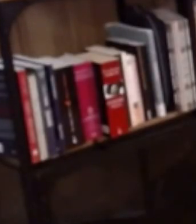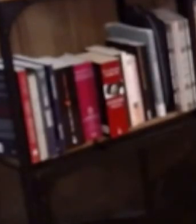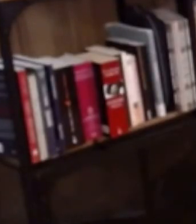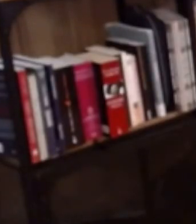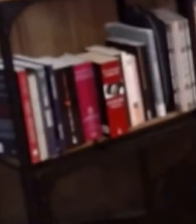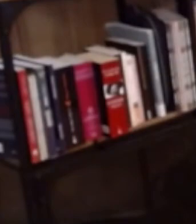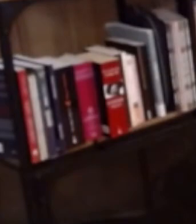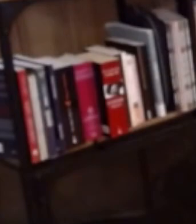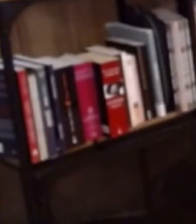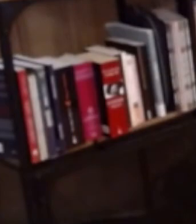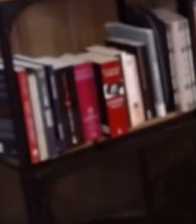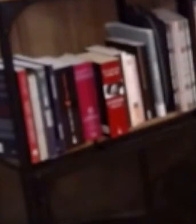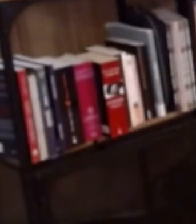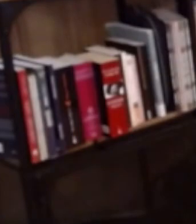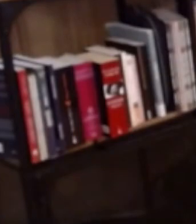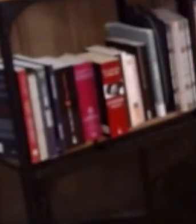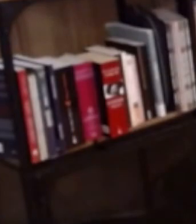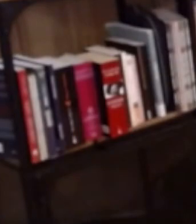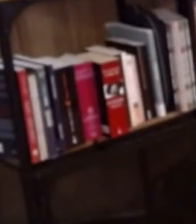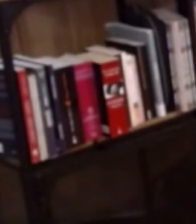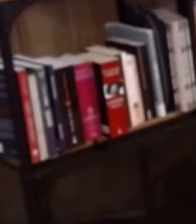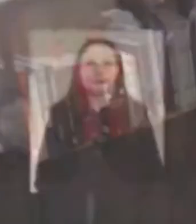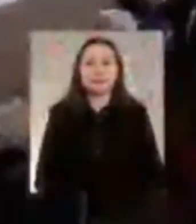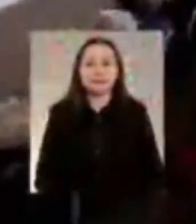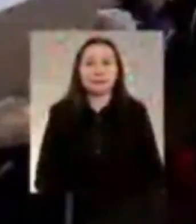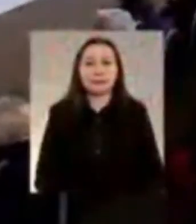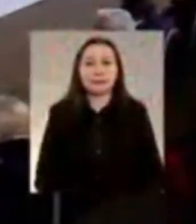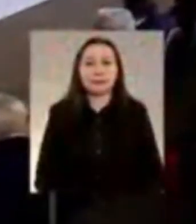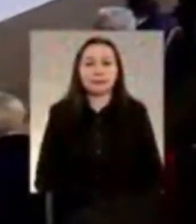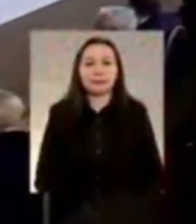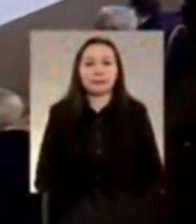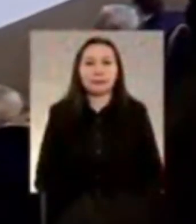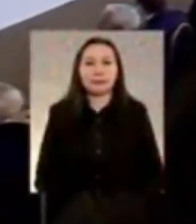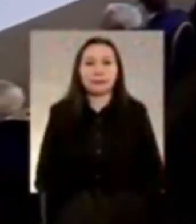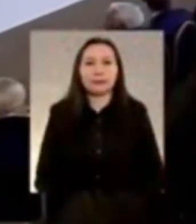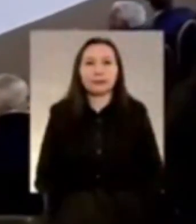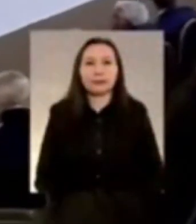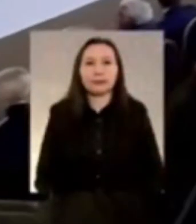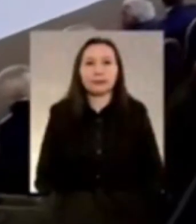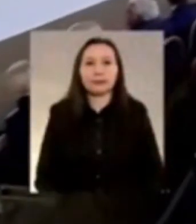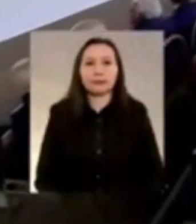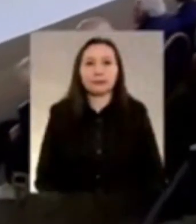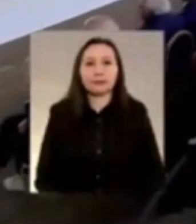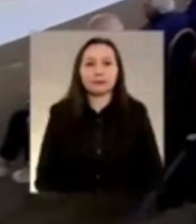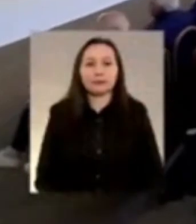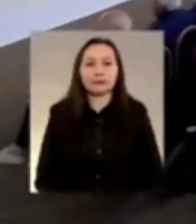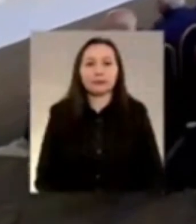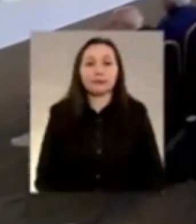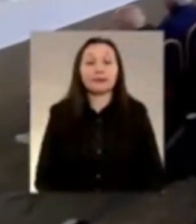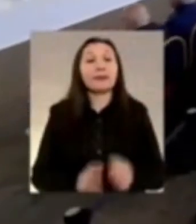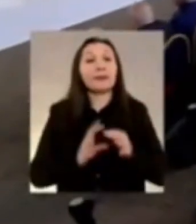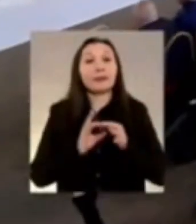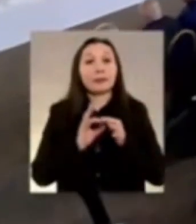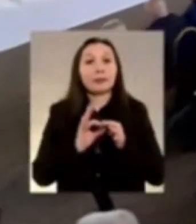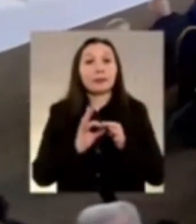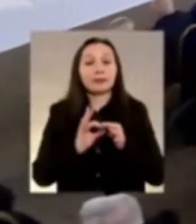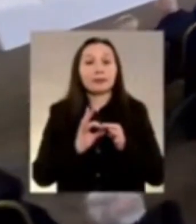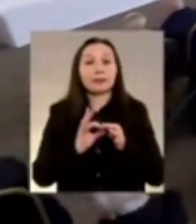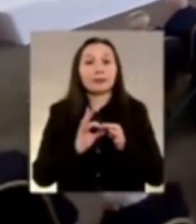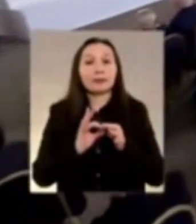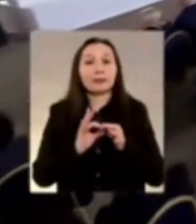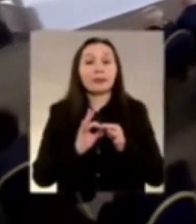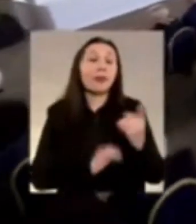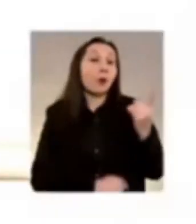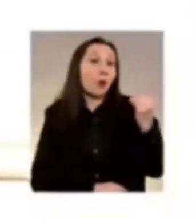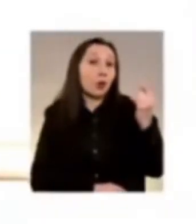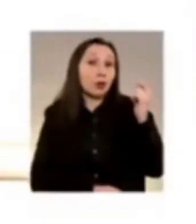palabra al presidente López Obrador en este evento. Hay mucho que decir, hay mucho que contar, hay muchas circunstancias